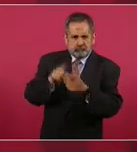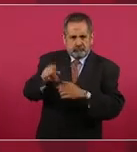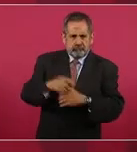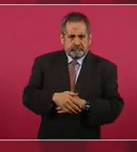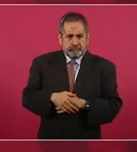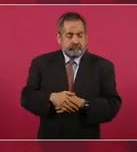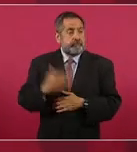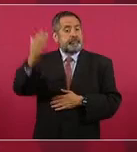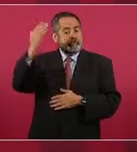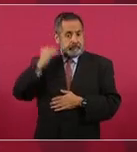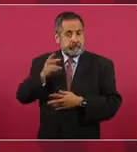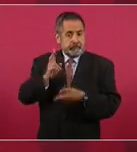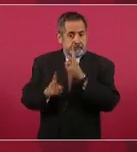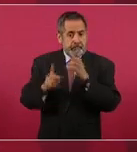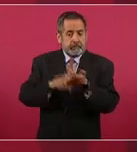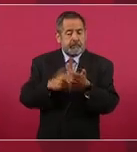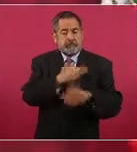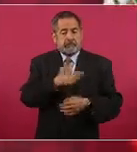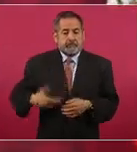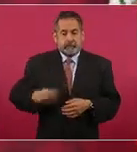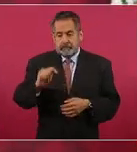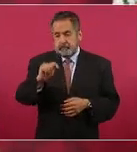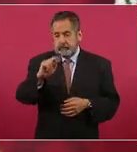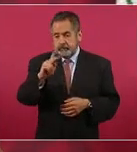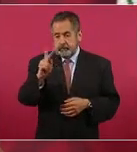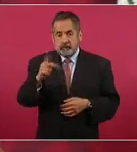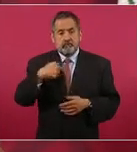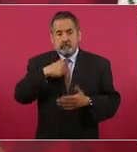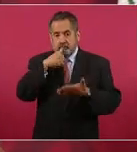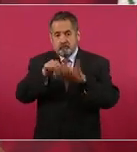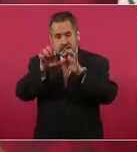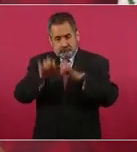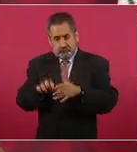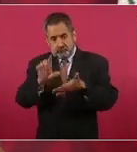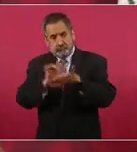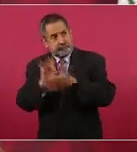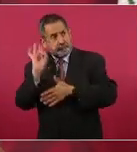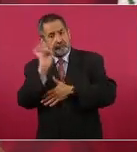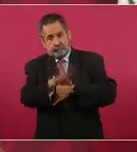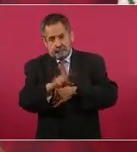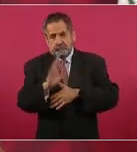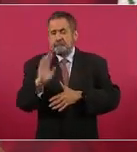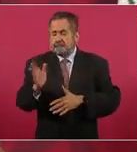Lo traté con el presidente Trump. Le mandé un escrito.